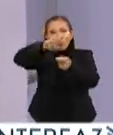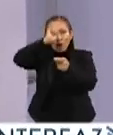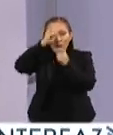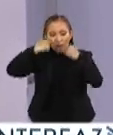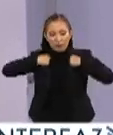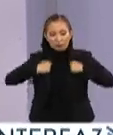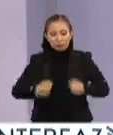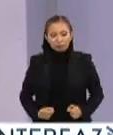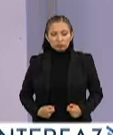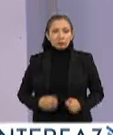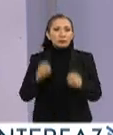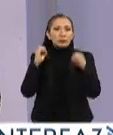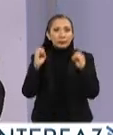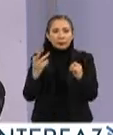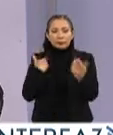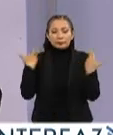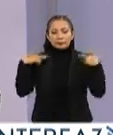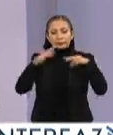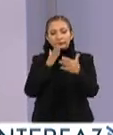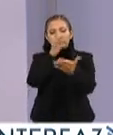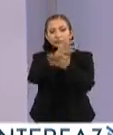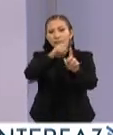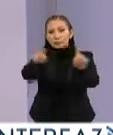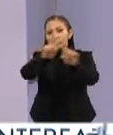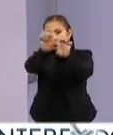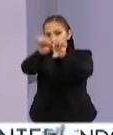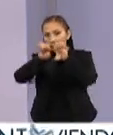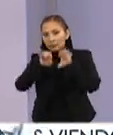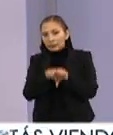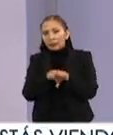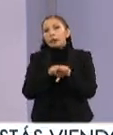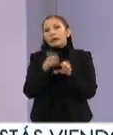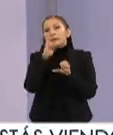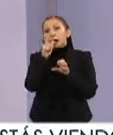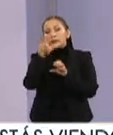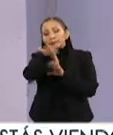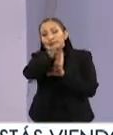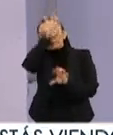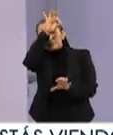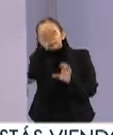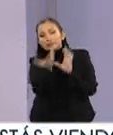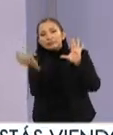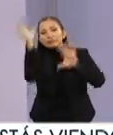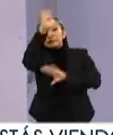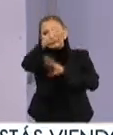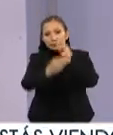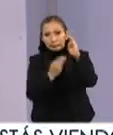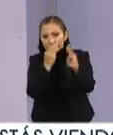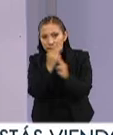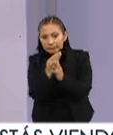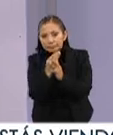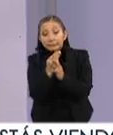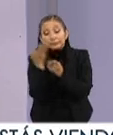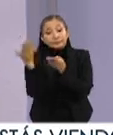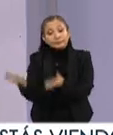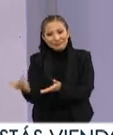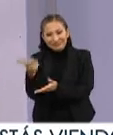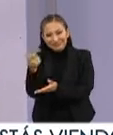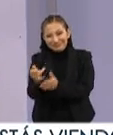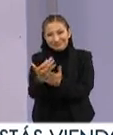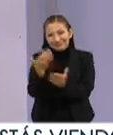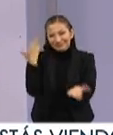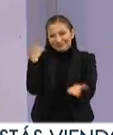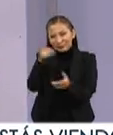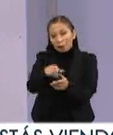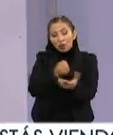una camiseta, van a representar a los diferentes equipos de la mejor liga de básquetbol en el mundo, y tal y como se